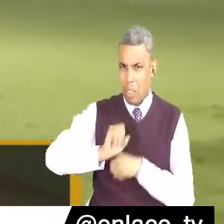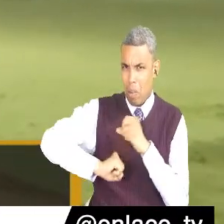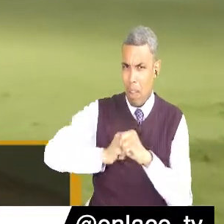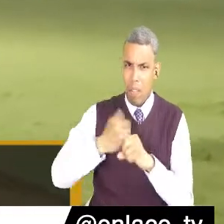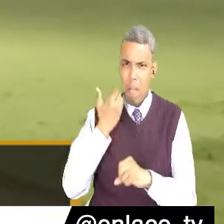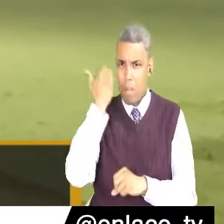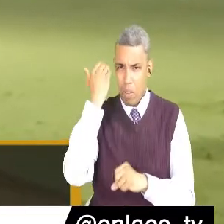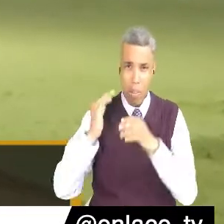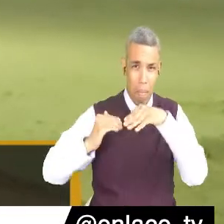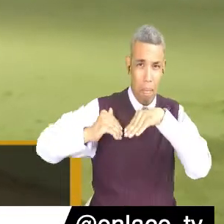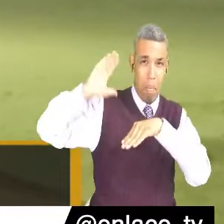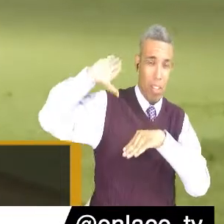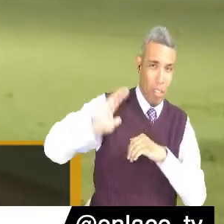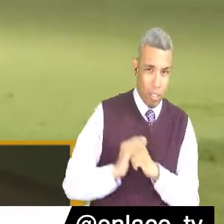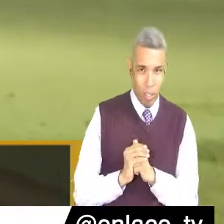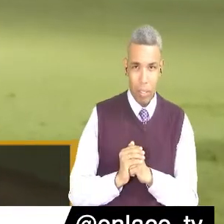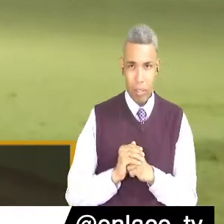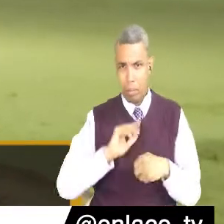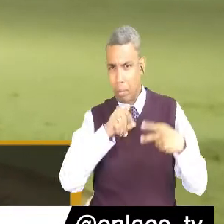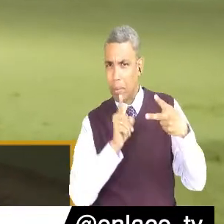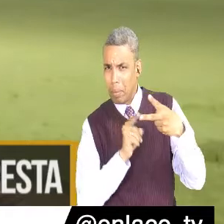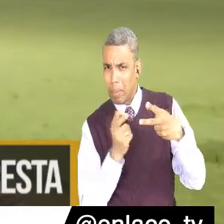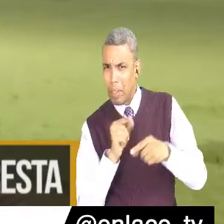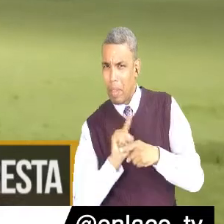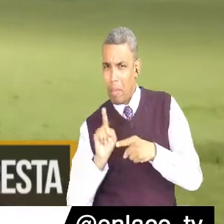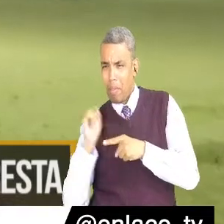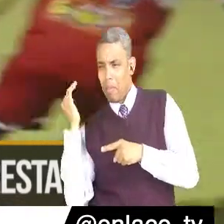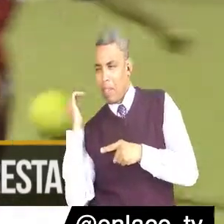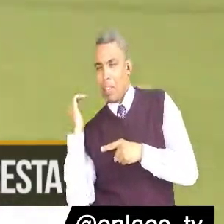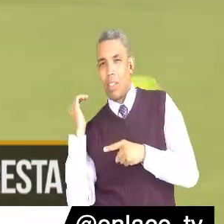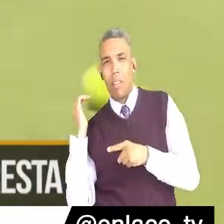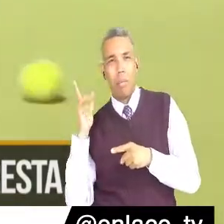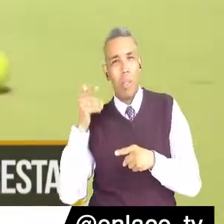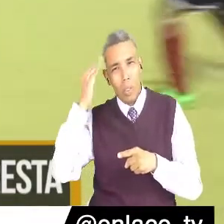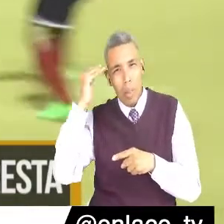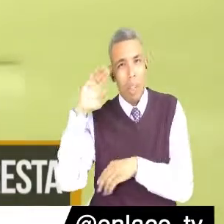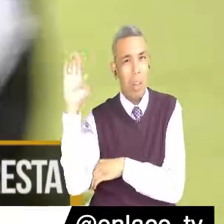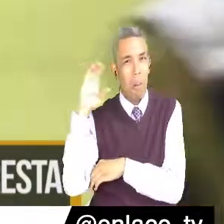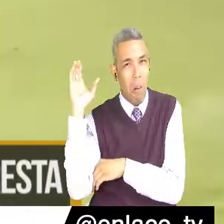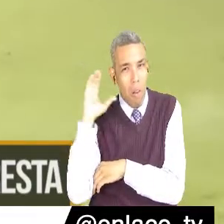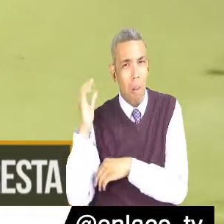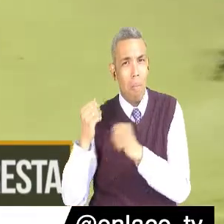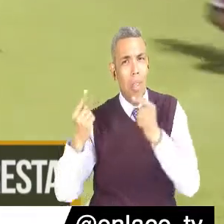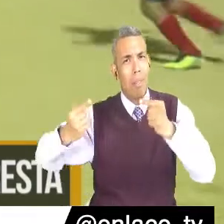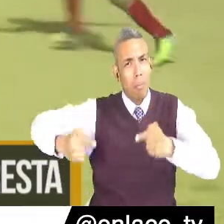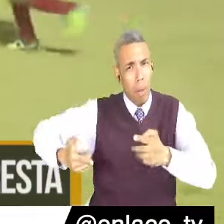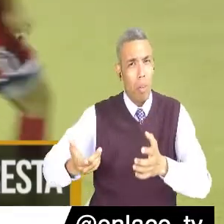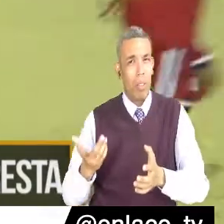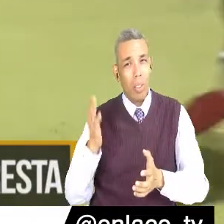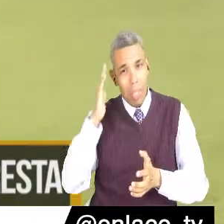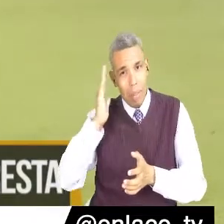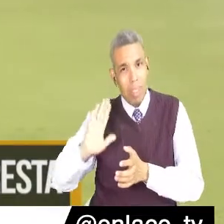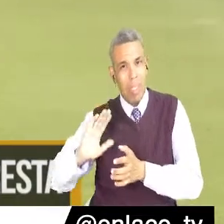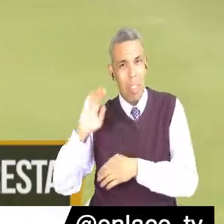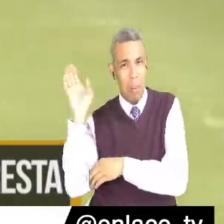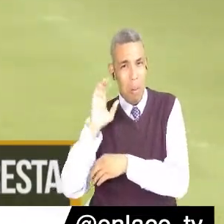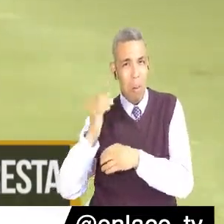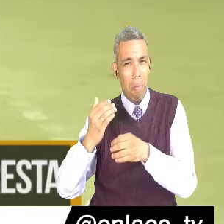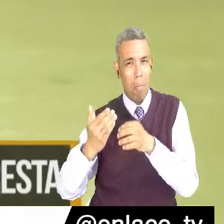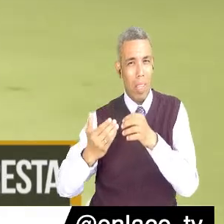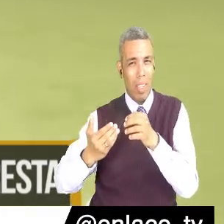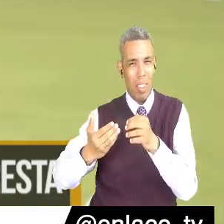esta semana pasada y estas fueron muy cortas por los partidos de Colombia y hay que hacer un receso para hacerle fuerza al equipo nacional. Próxima fecha comienza nuevamente